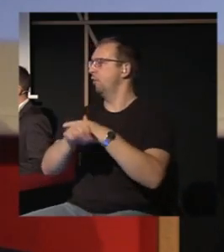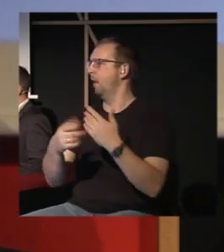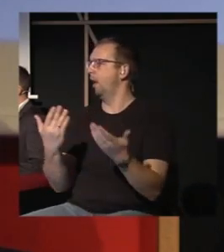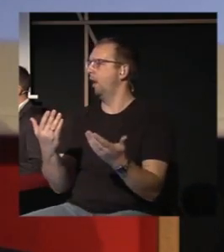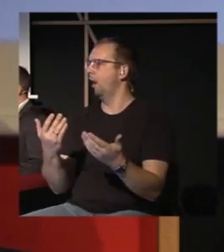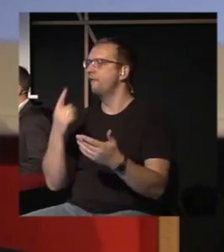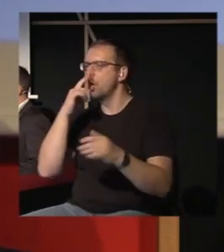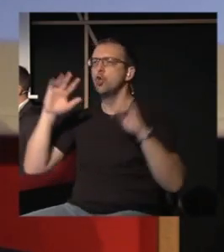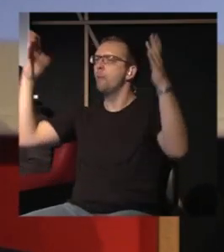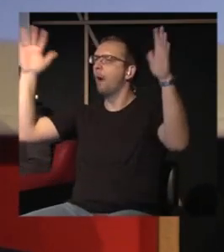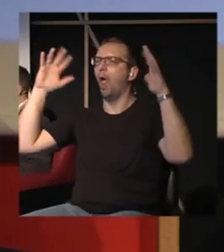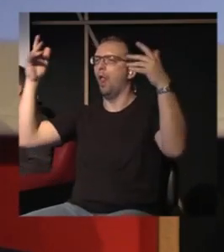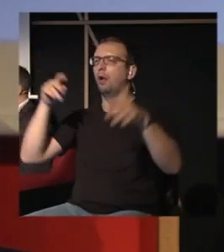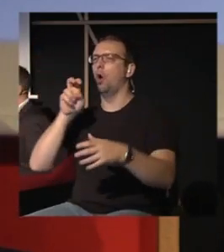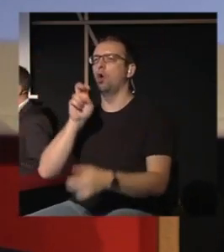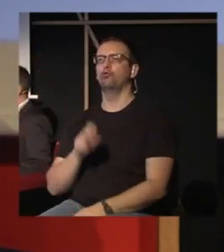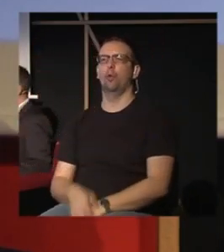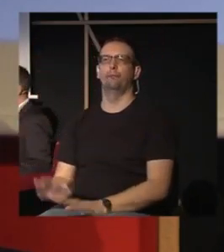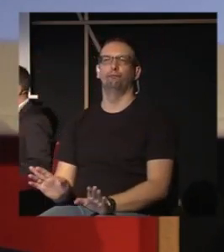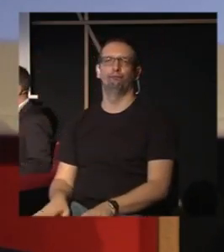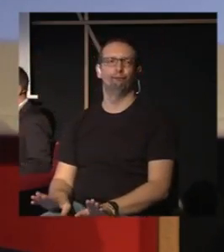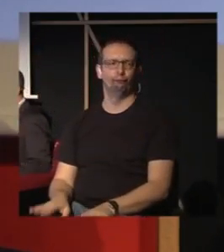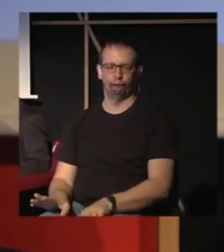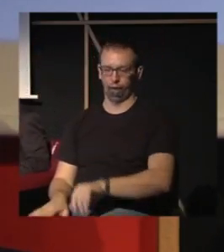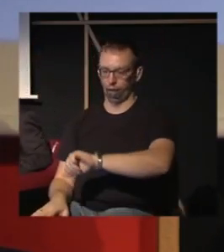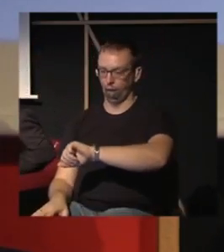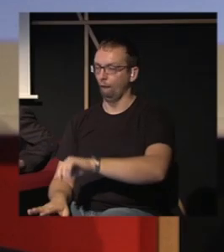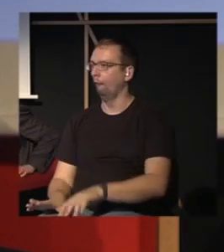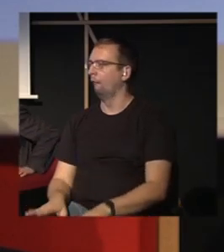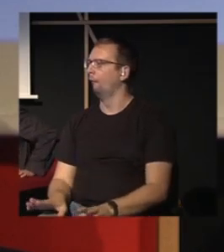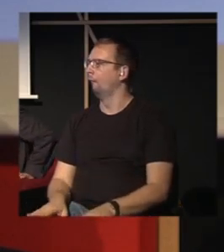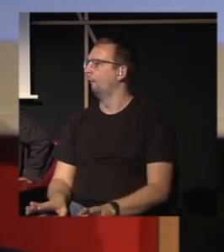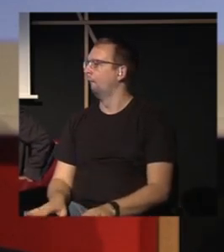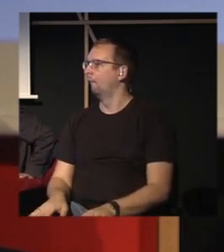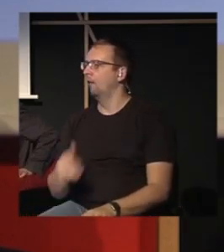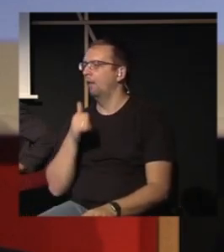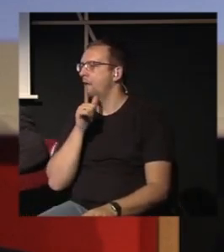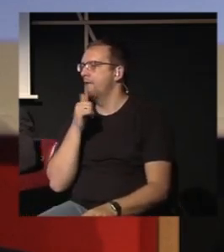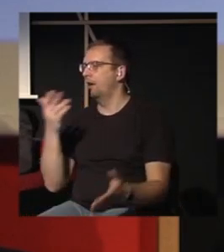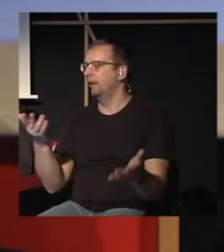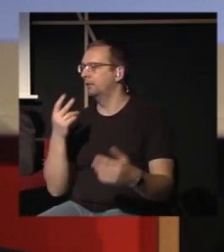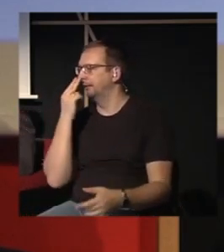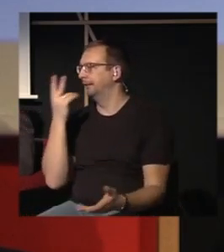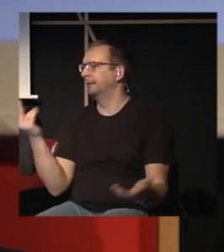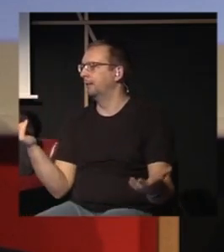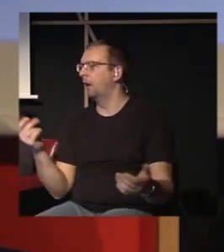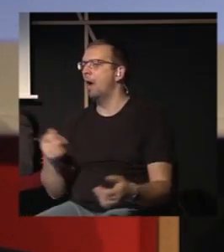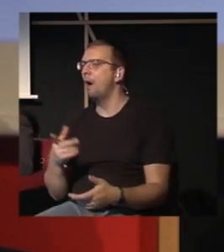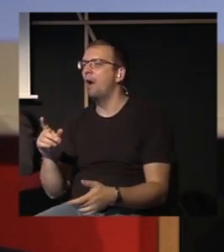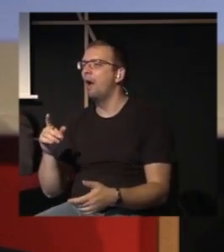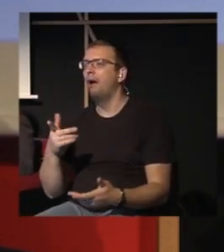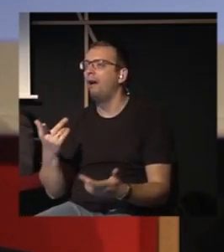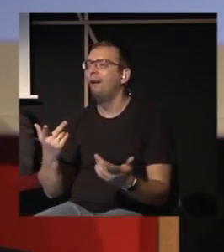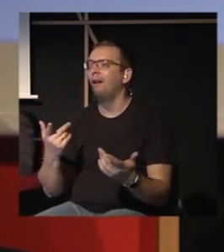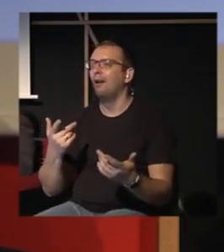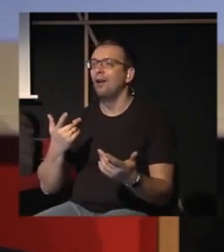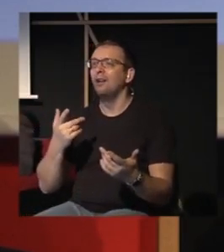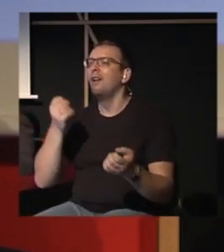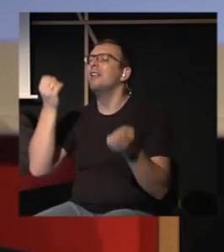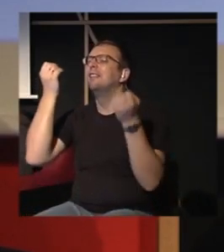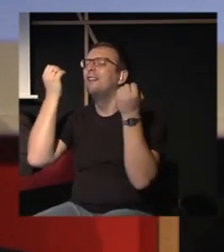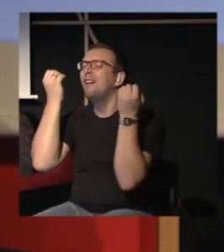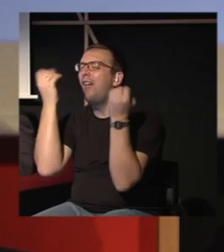irracional y en el momento que hay un gol o simplemente el balón cruza el mediocampo ya se sobresaltan y se levantan,